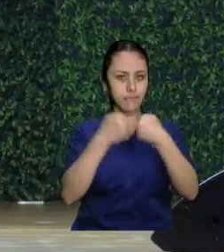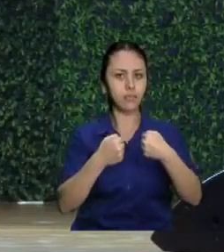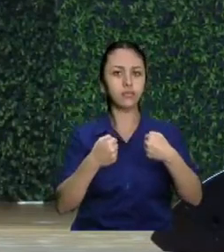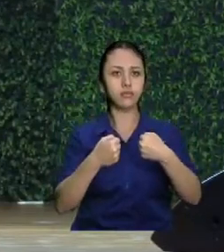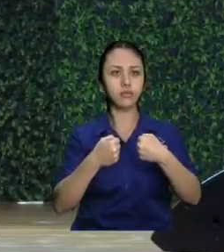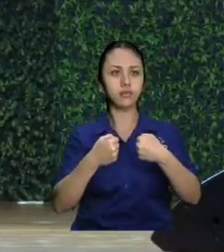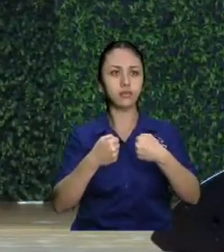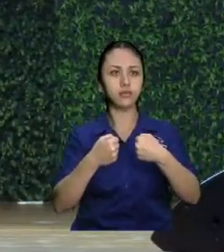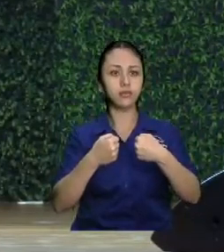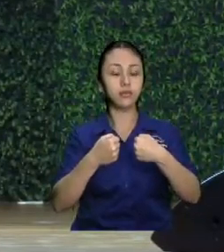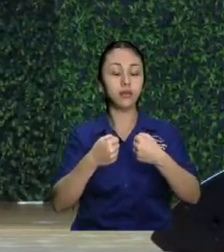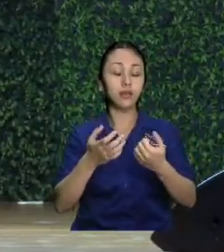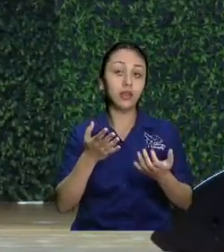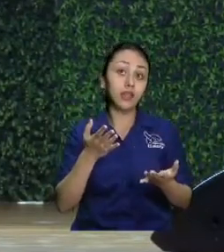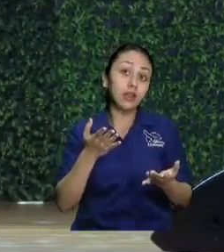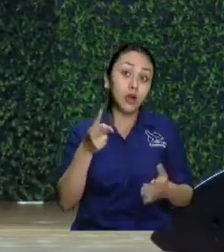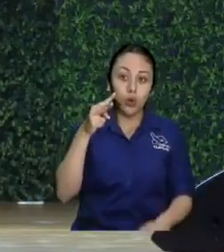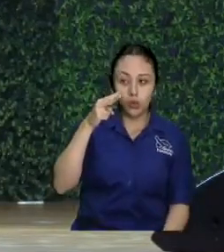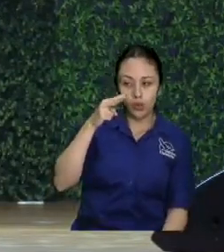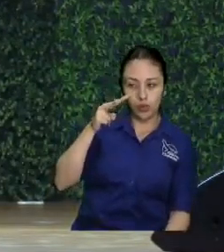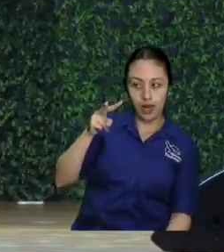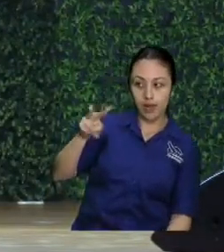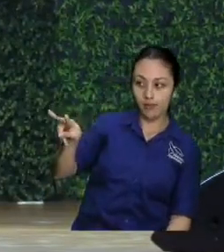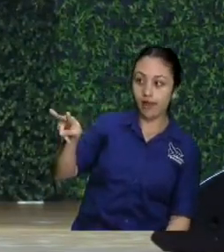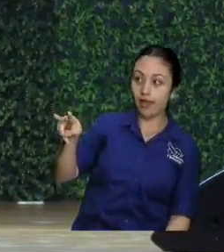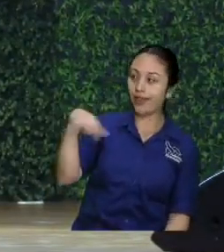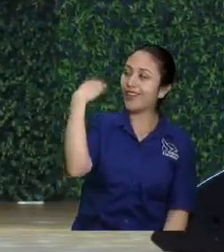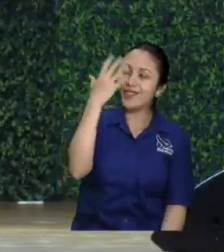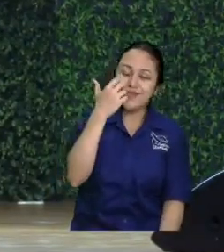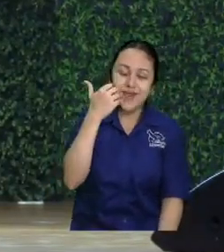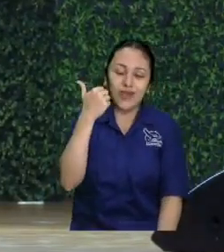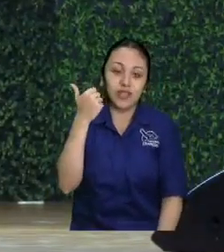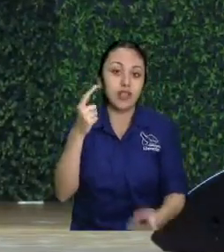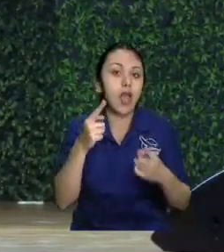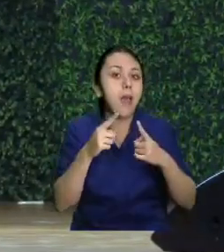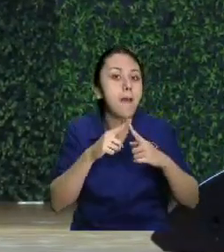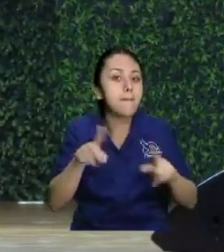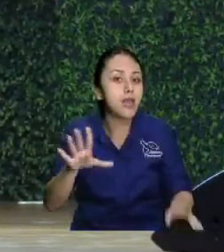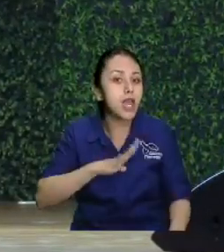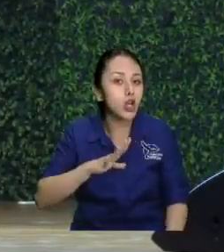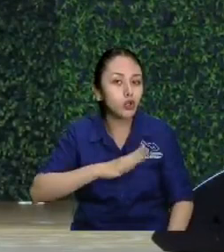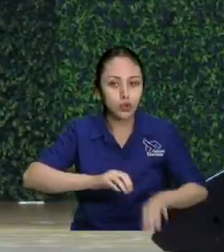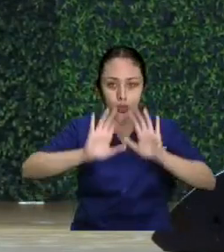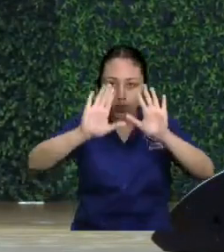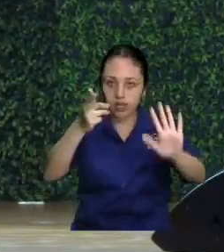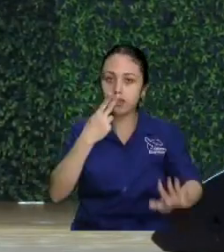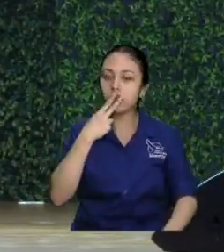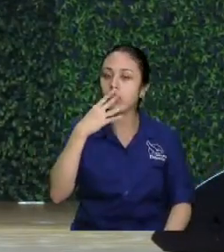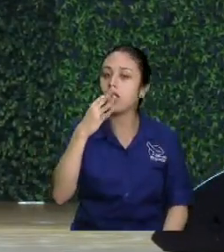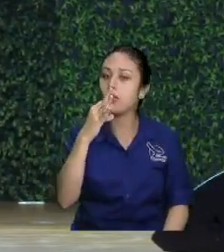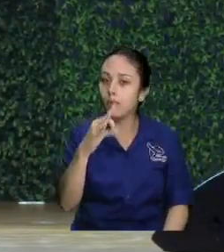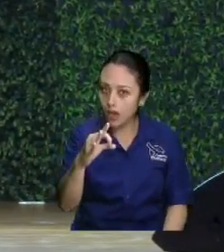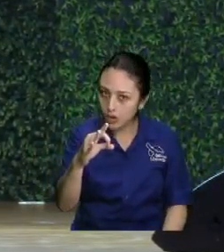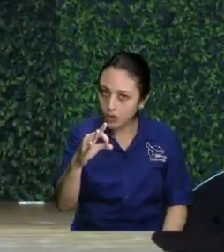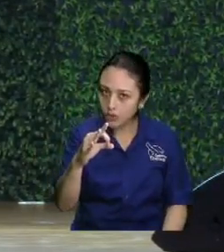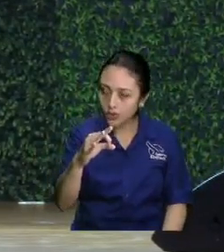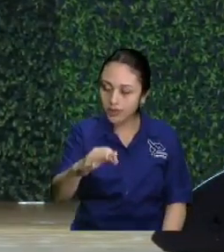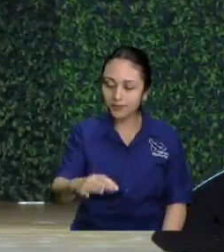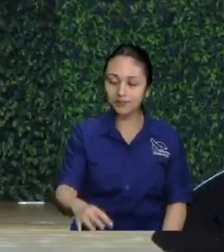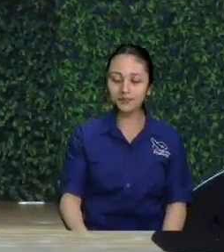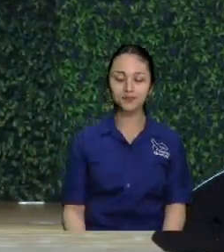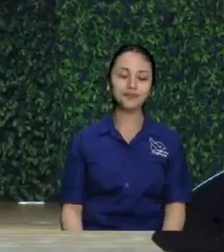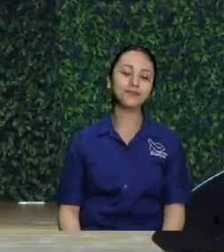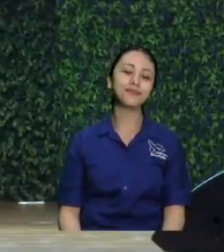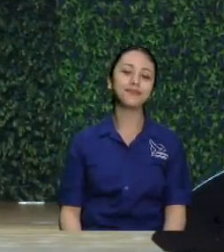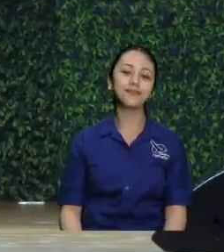Usted la mira así toda finita, pero tuvo 10 hermanos, hermano. Eso hay que averiguarlo antes de que